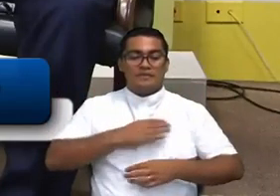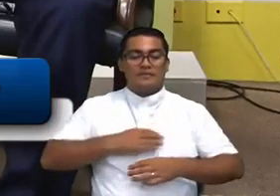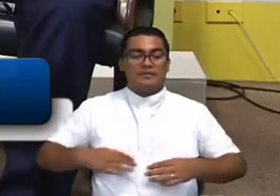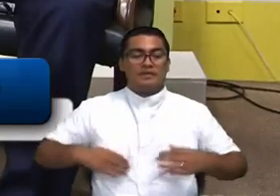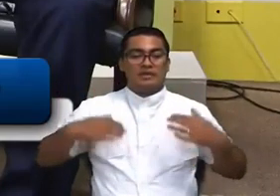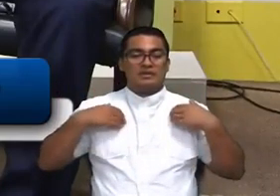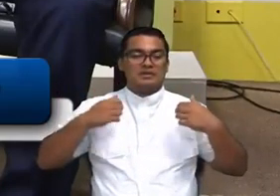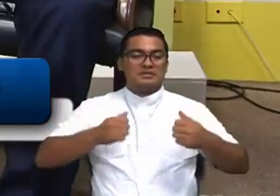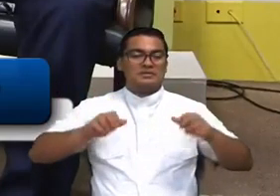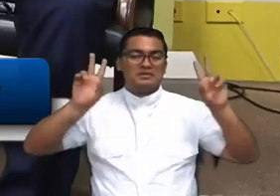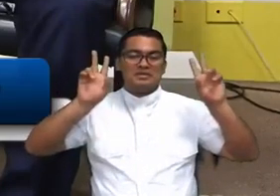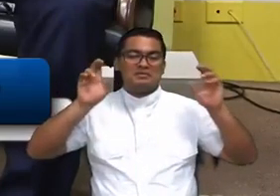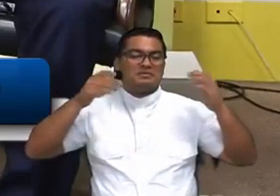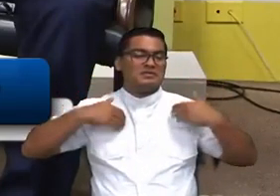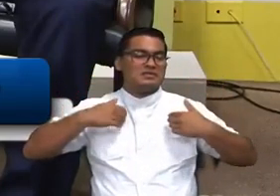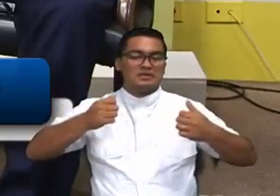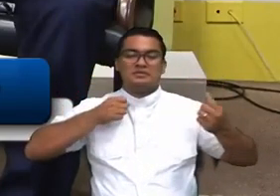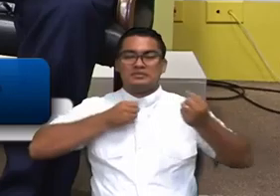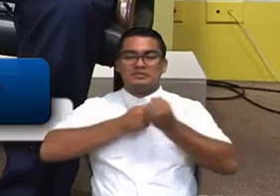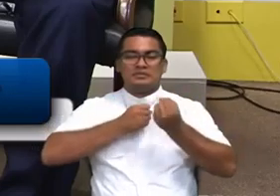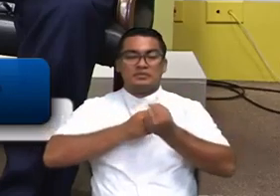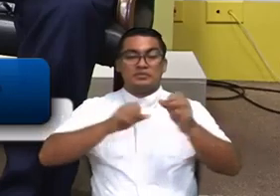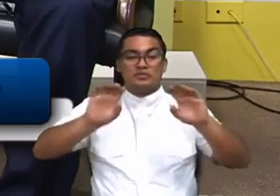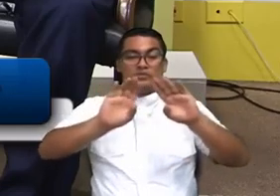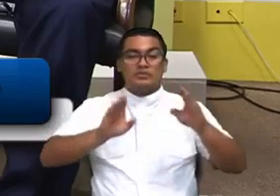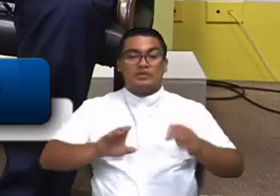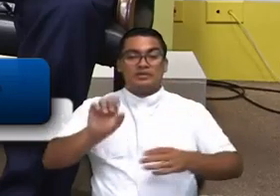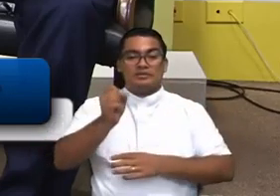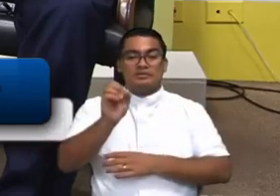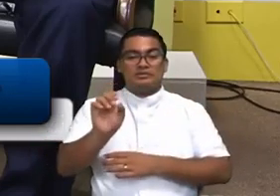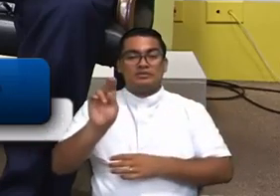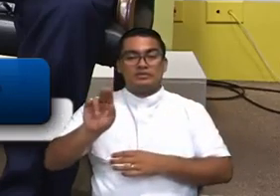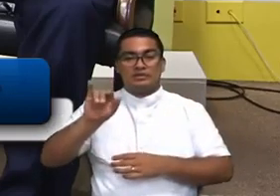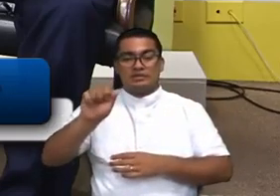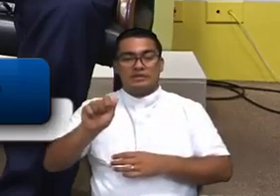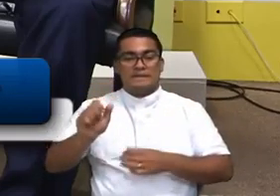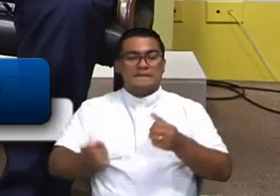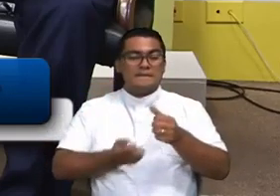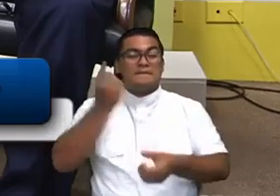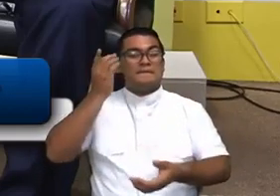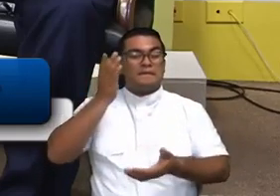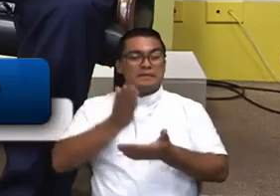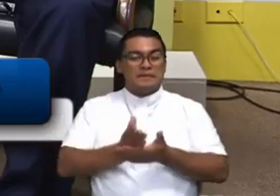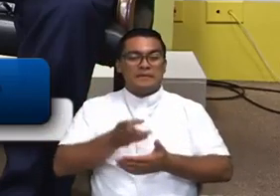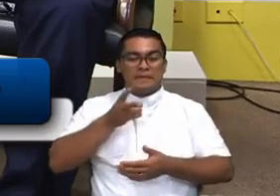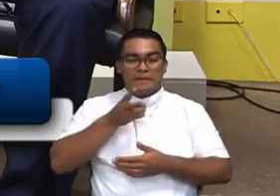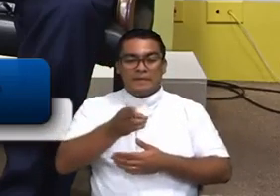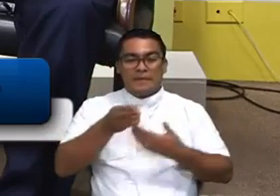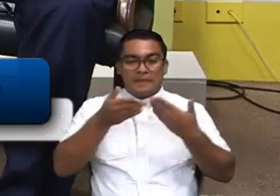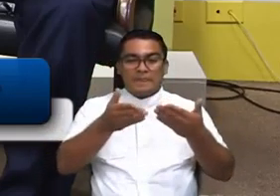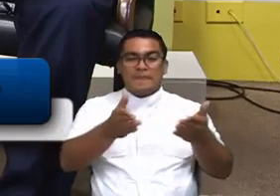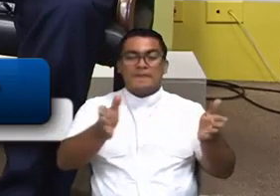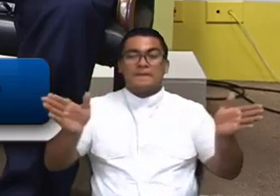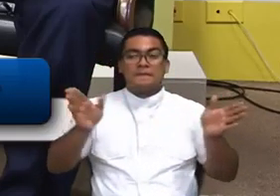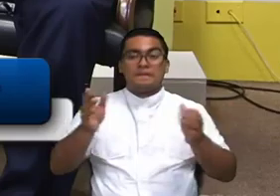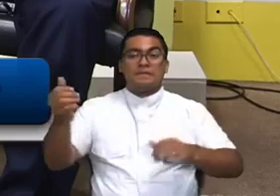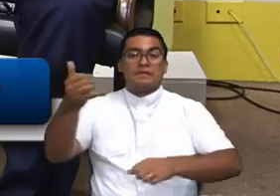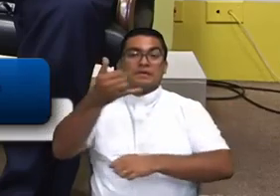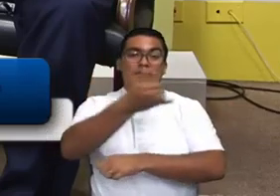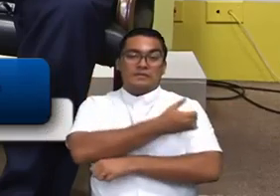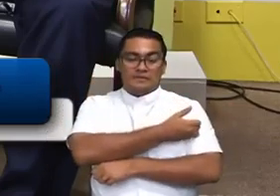asesora en temas de salud, la doctora Sonia Castro, cuando se inauguró la área de emergencia del